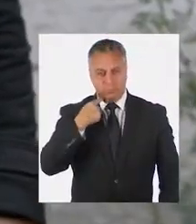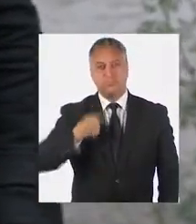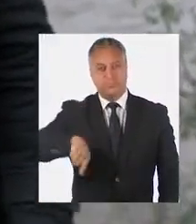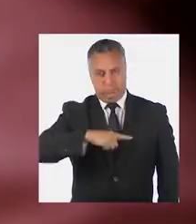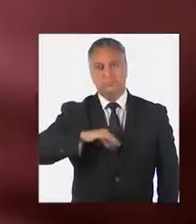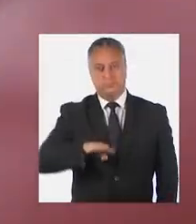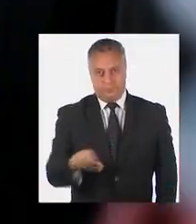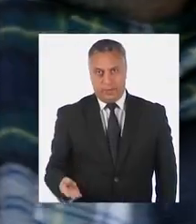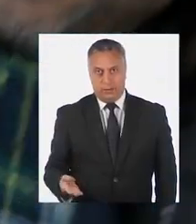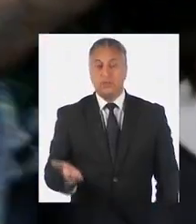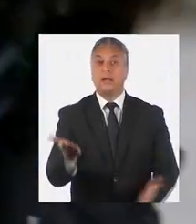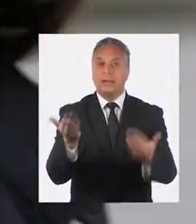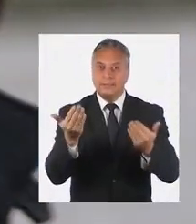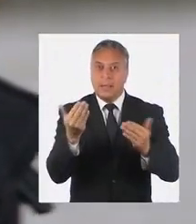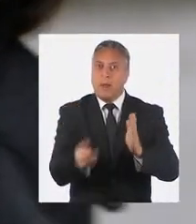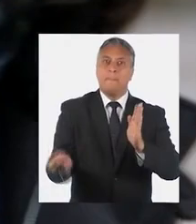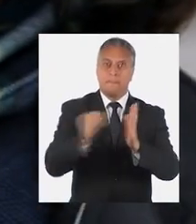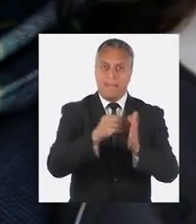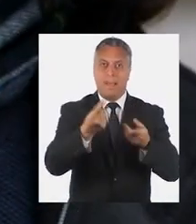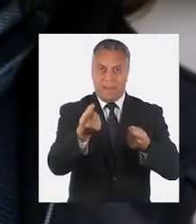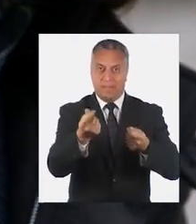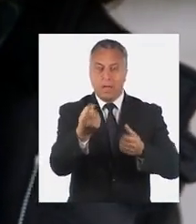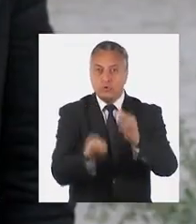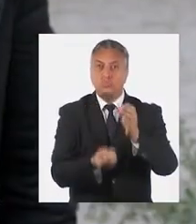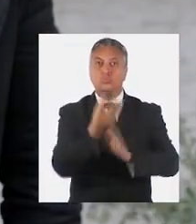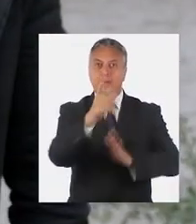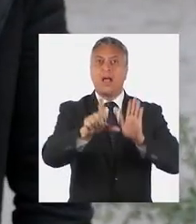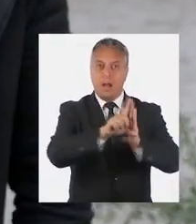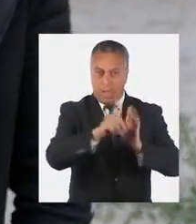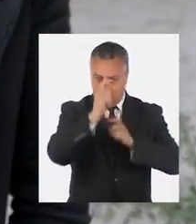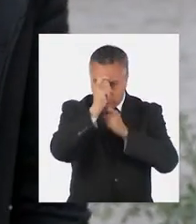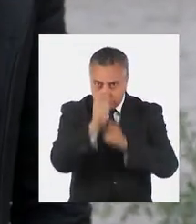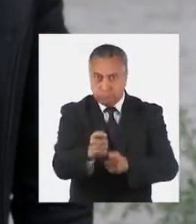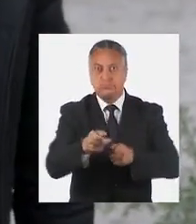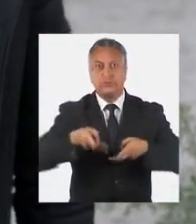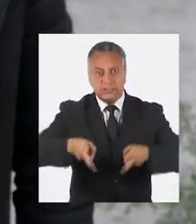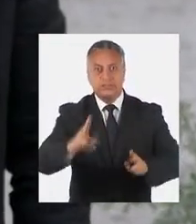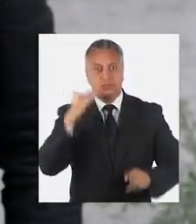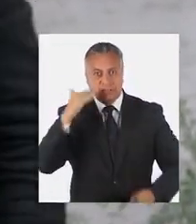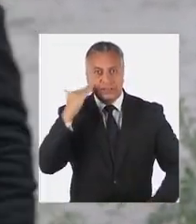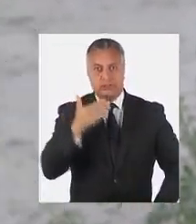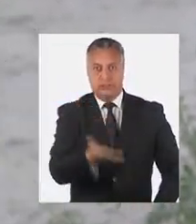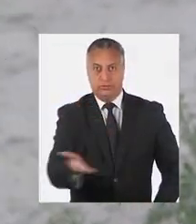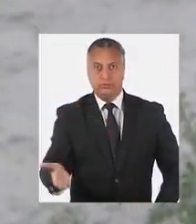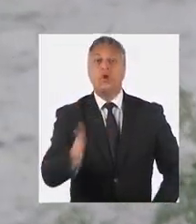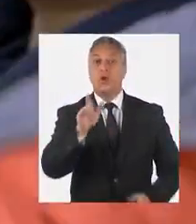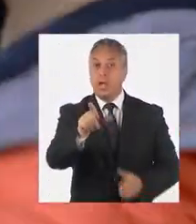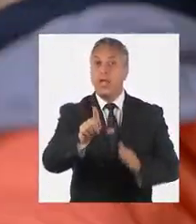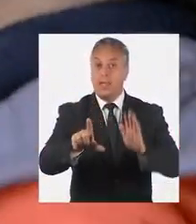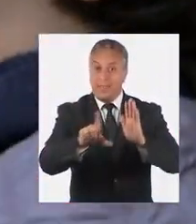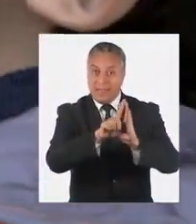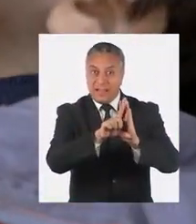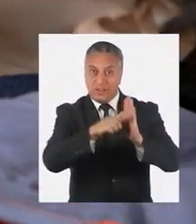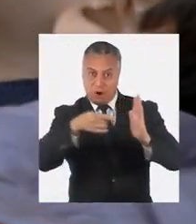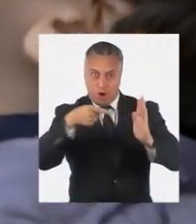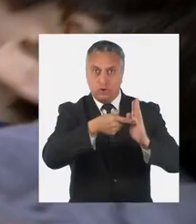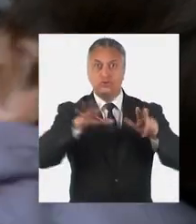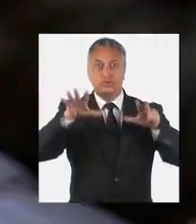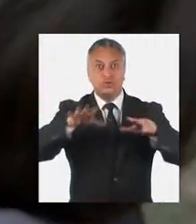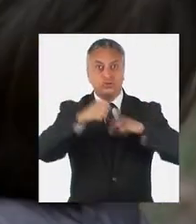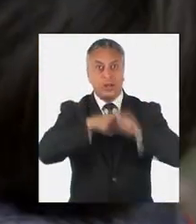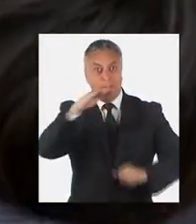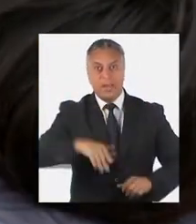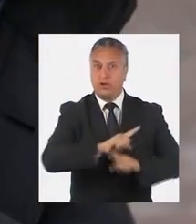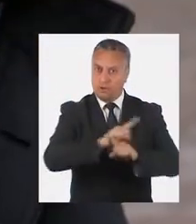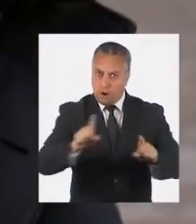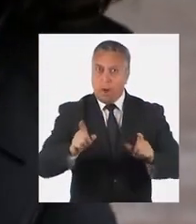Hemos fracasado. Necesitamos más recursos, una nueva ley que reconozca los derechos de los niños y niñas. No imputar delitos a adolescentes menores de